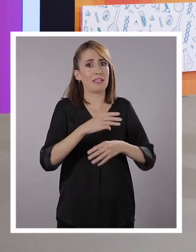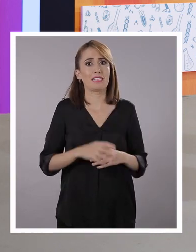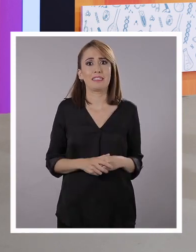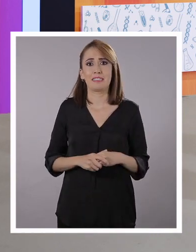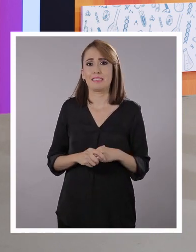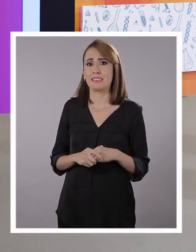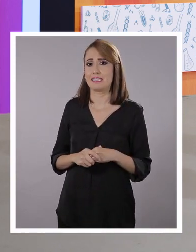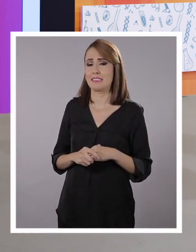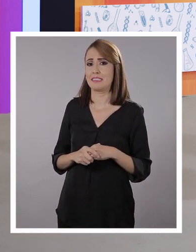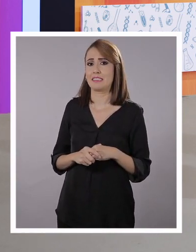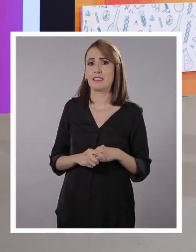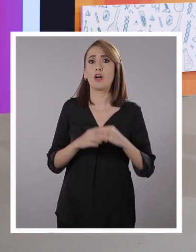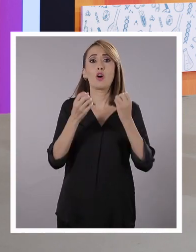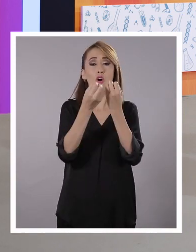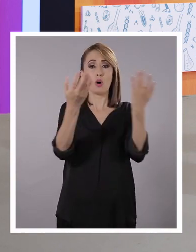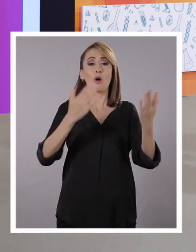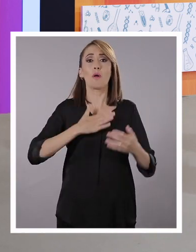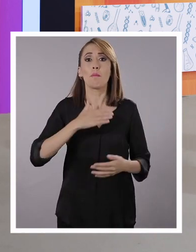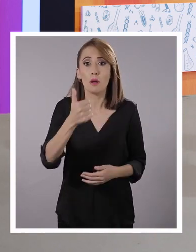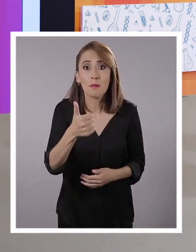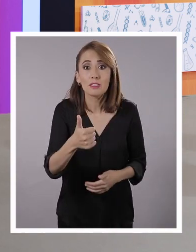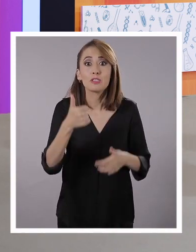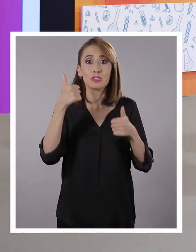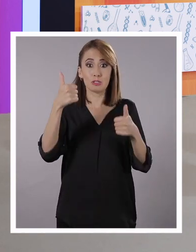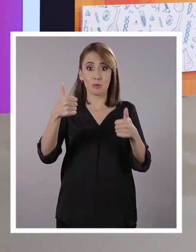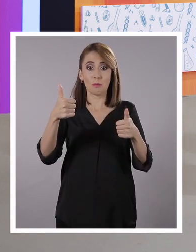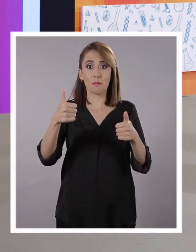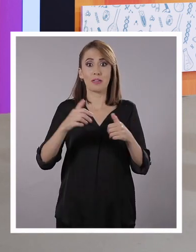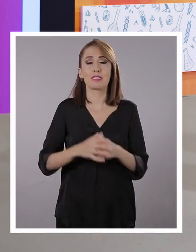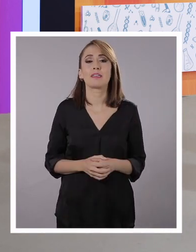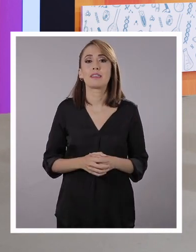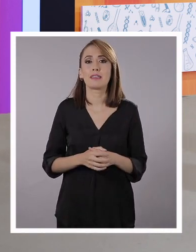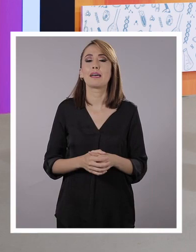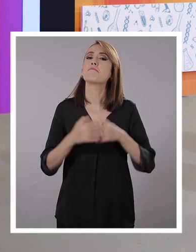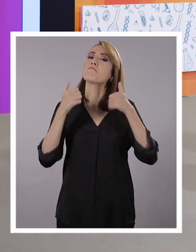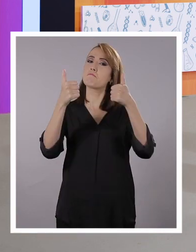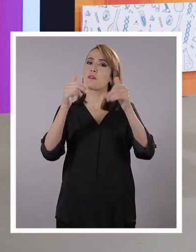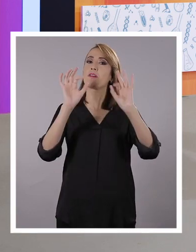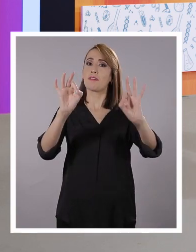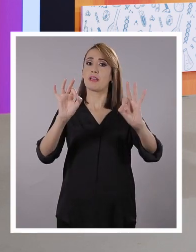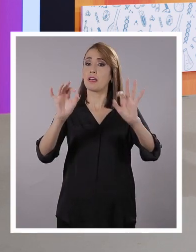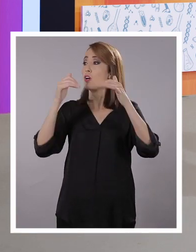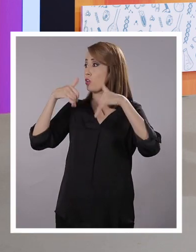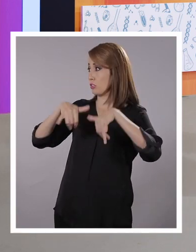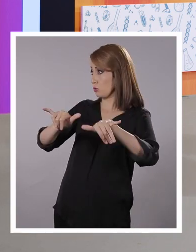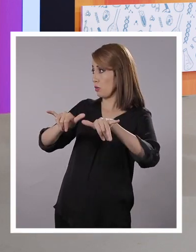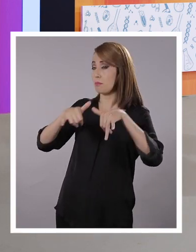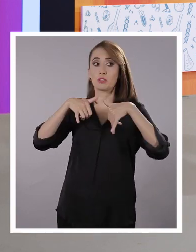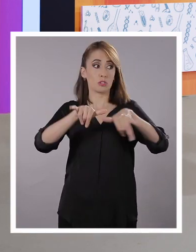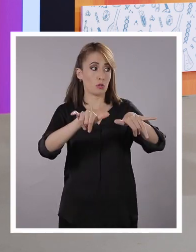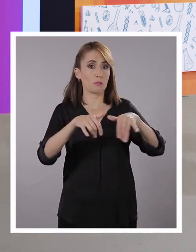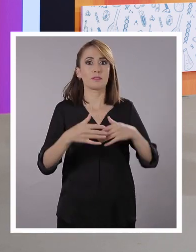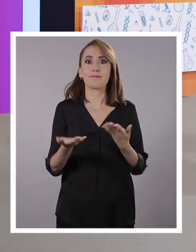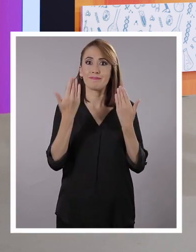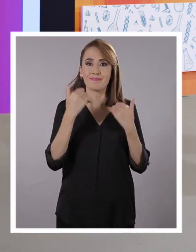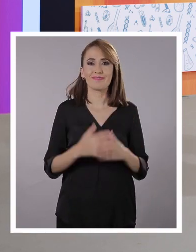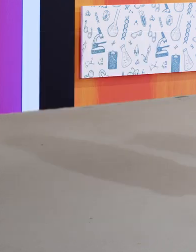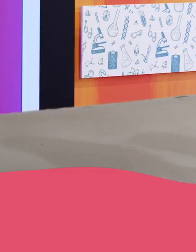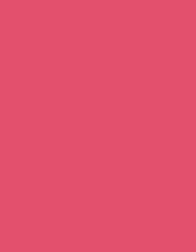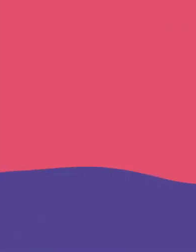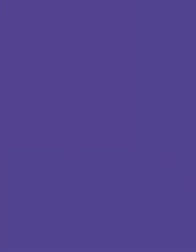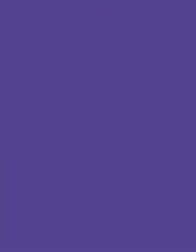momento. De eso se trata la agilidad mental. ¿Cómo les fue a ustedes, chicos? ¿Súper bien? Muy bien, ¿continuamos? Por